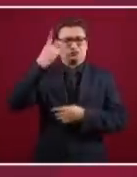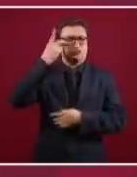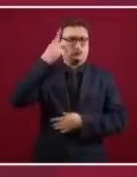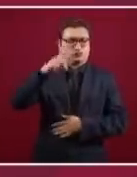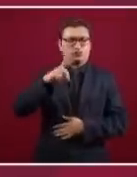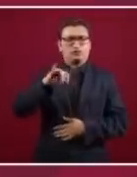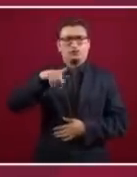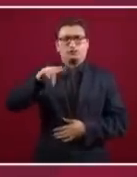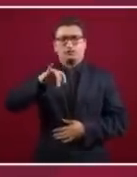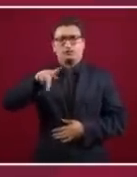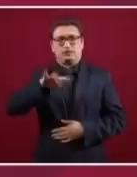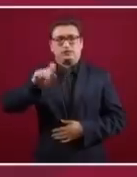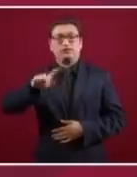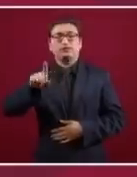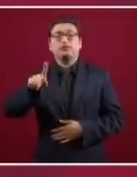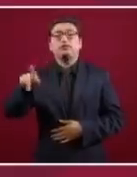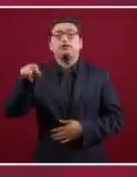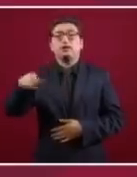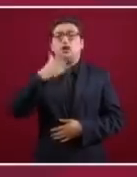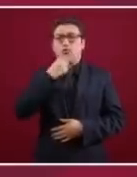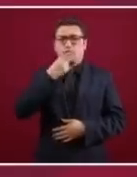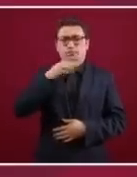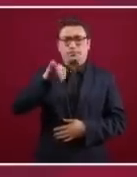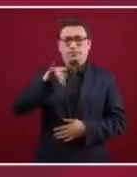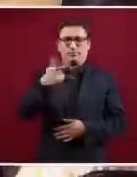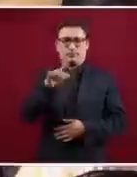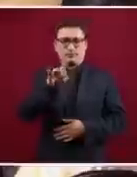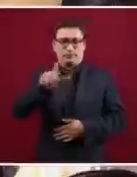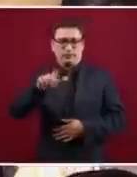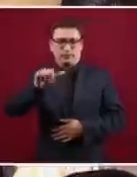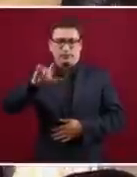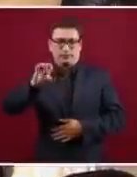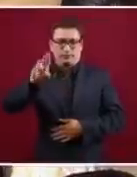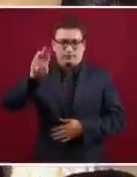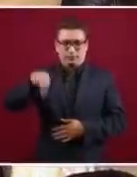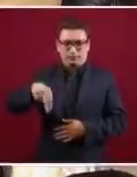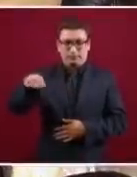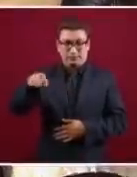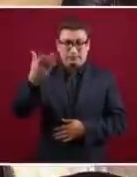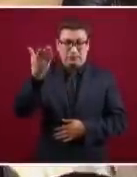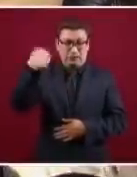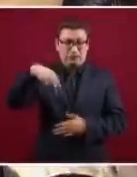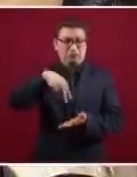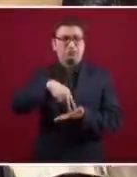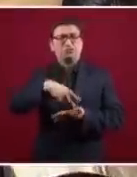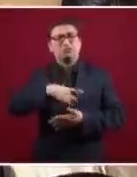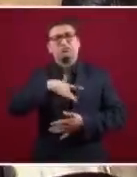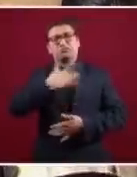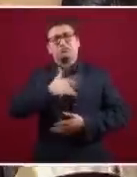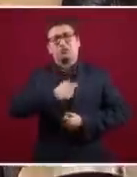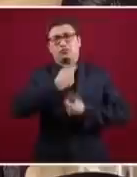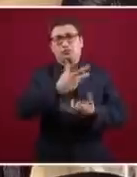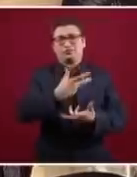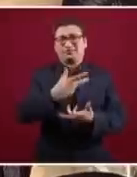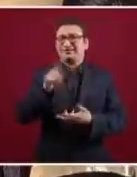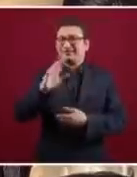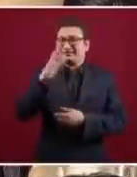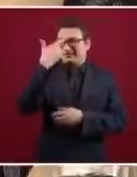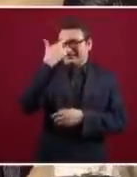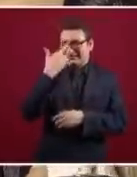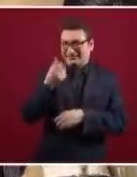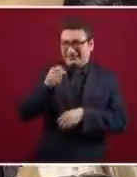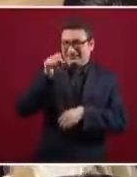miguel alemán salió a declarar al día siguiente